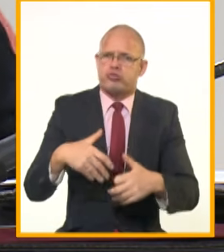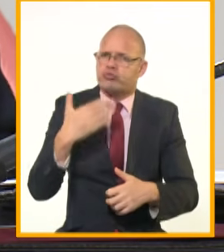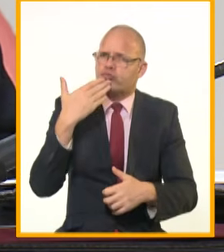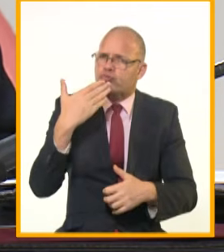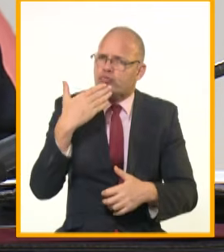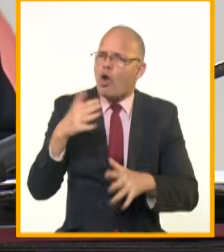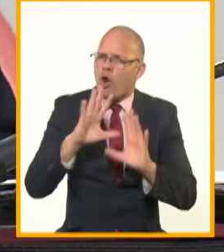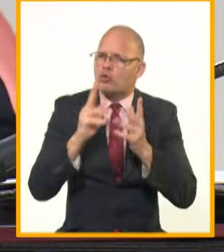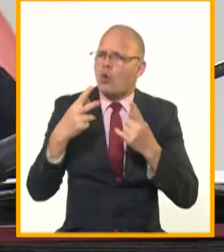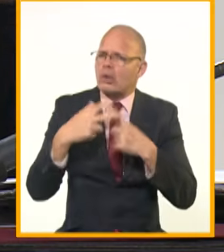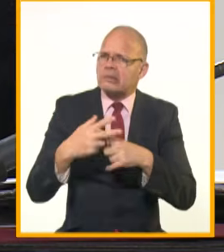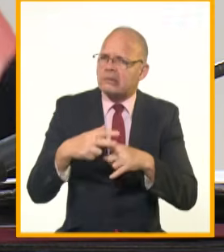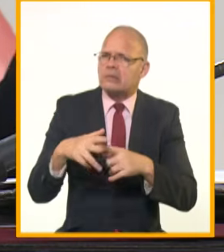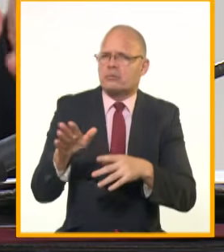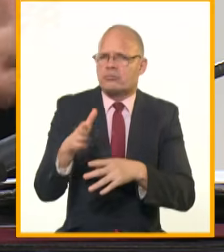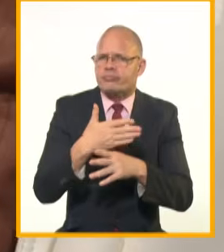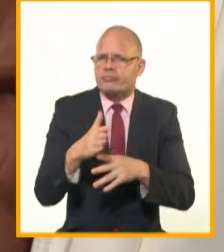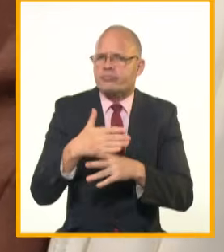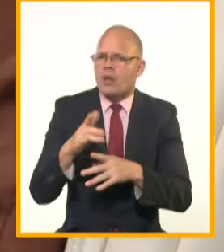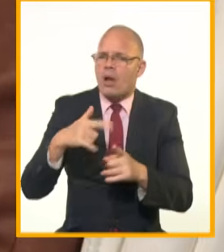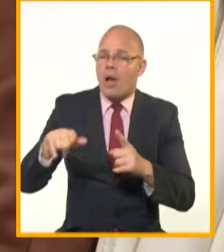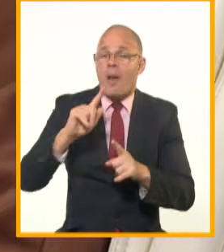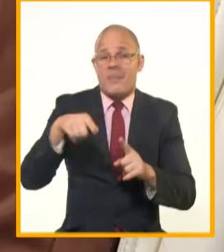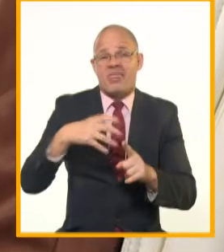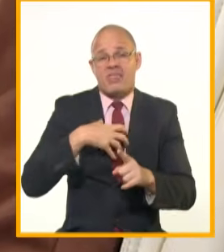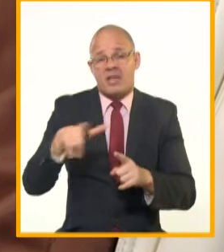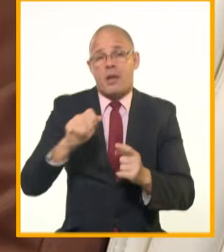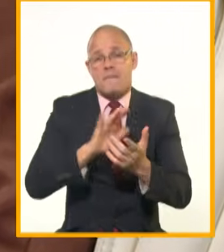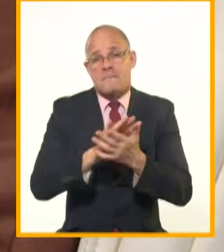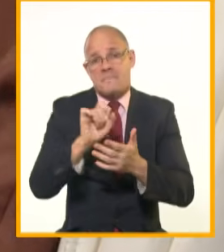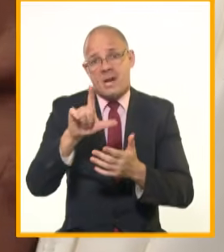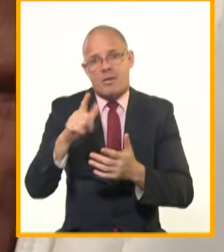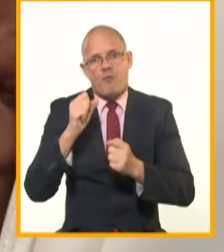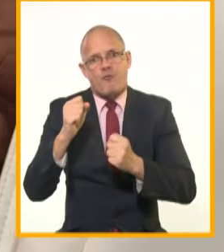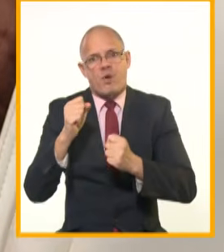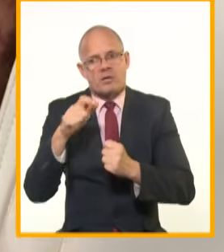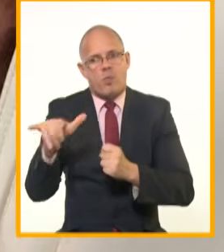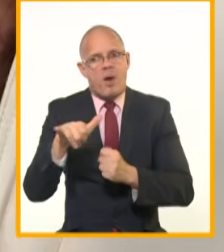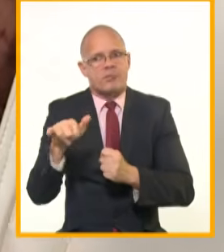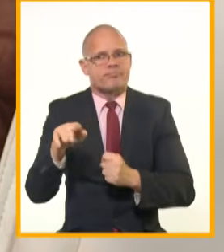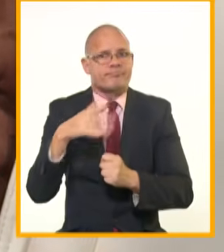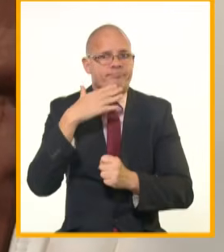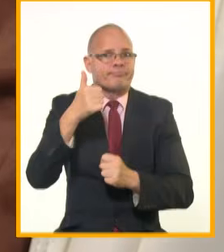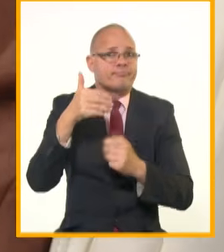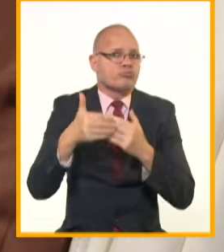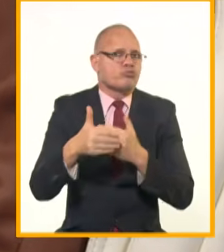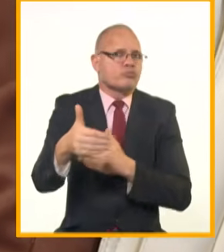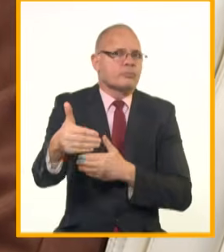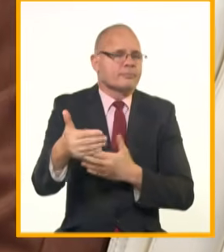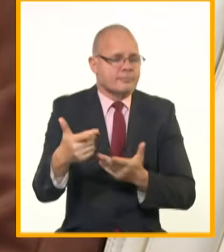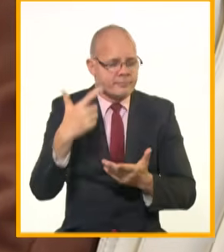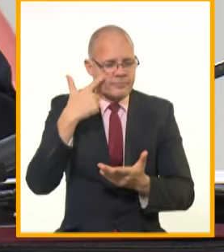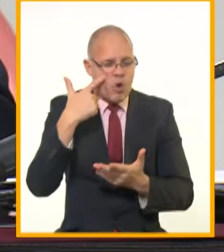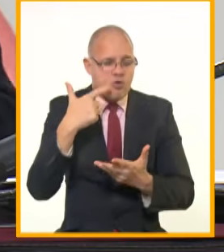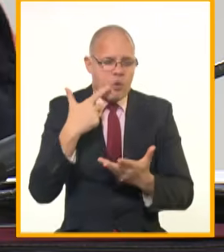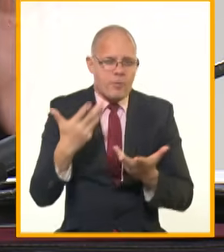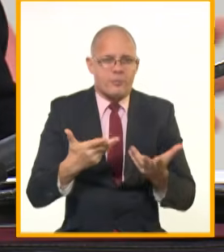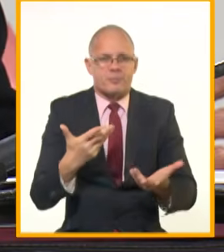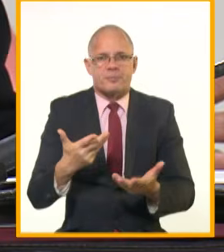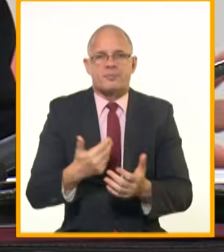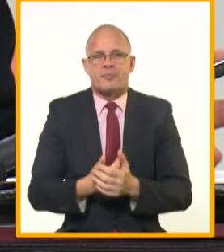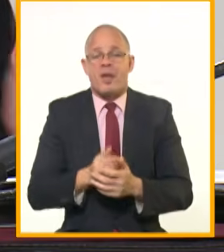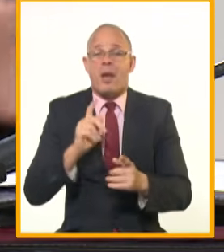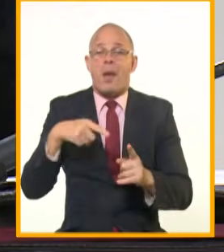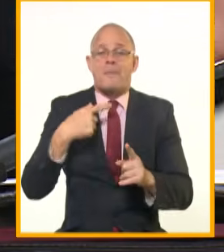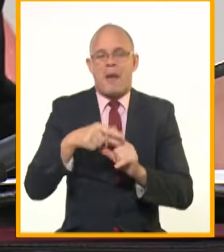metalmecánica importante, con esa zona especial de desarrollo Mariel, que es parte de esa concepción de futuro que tiene el país, y sobre todo por su